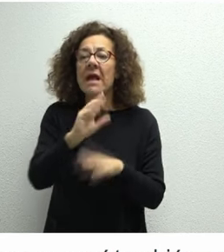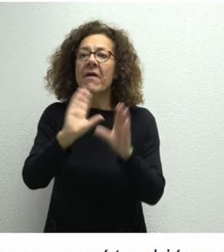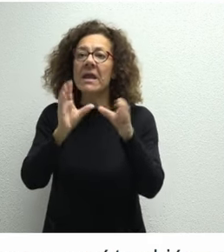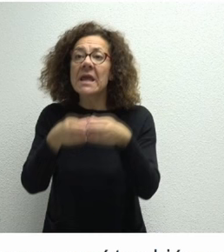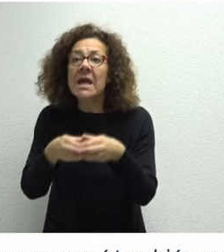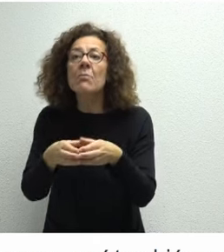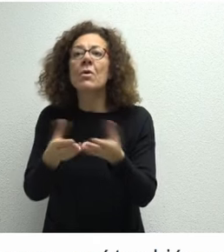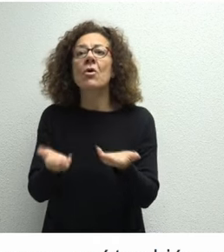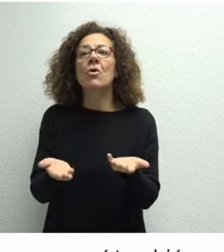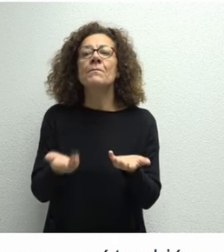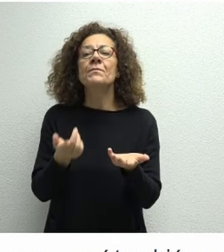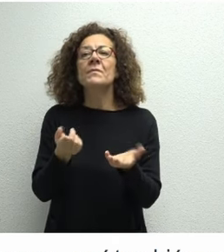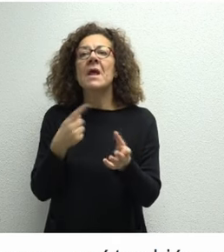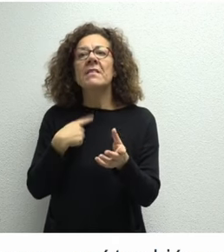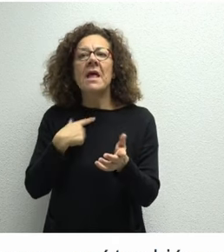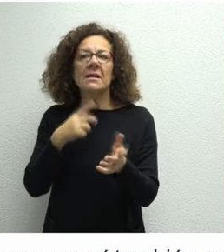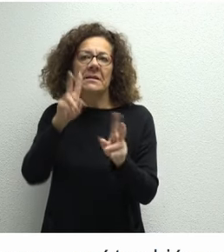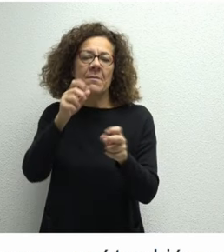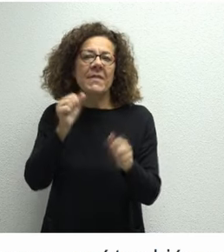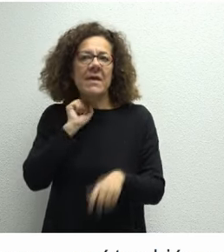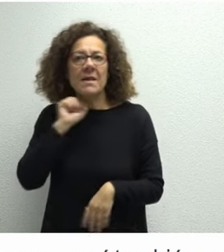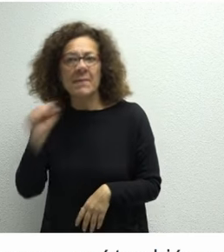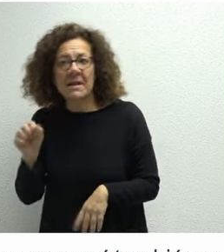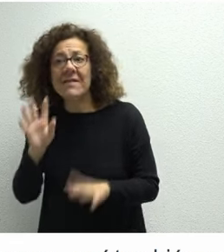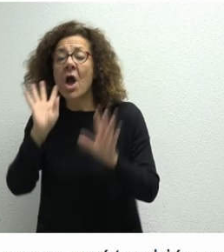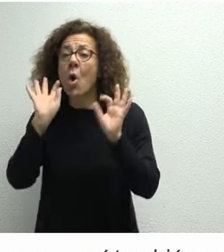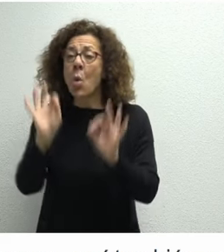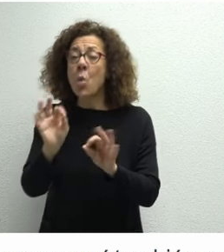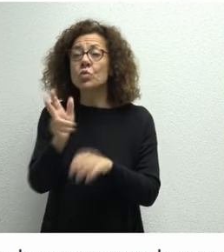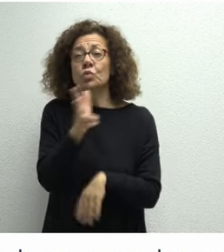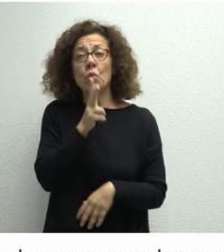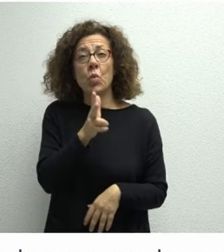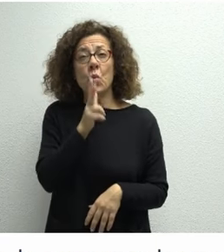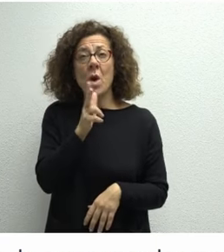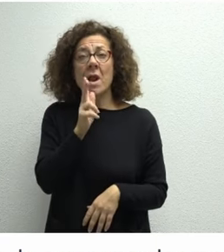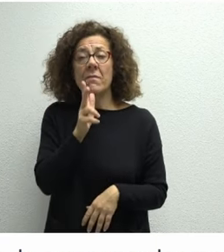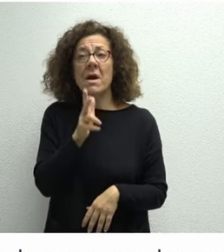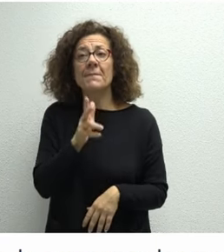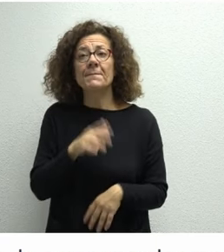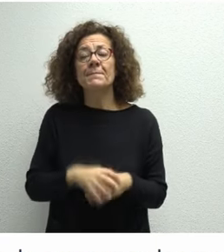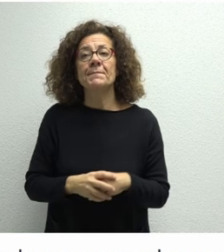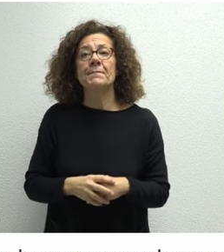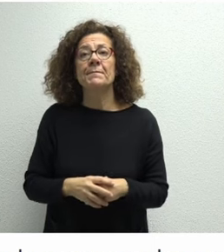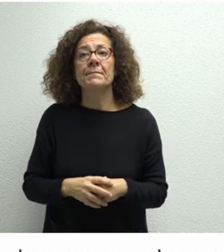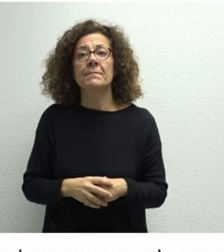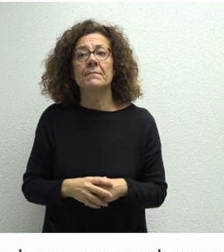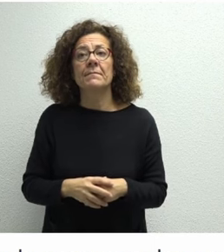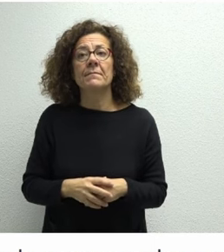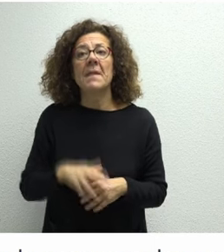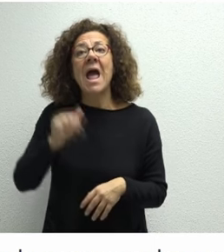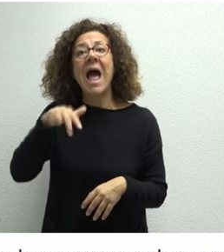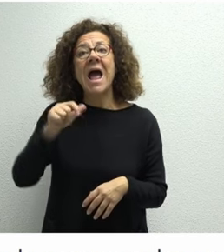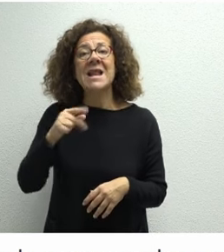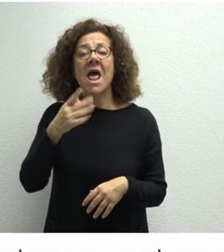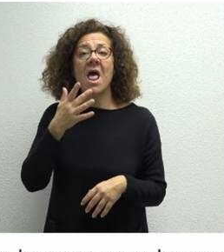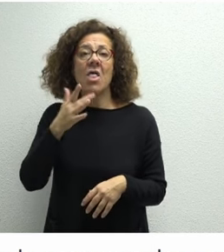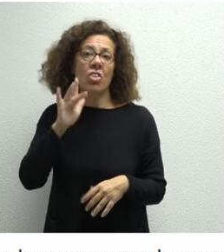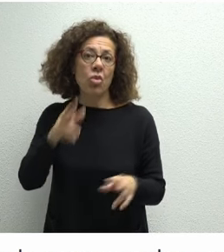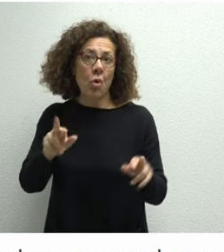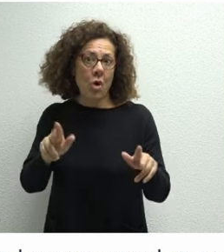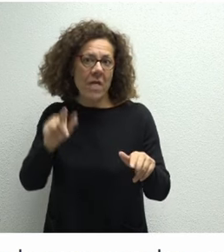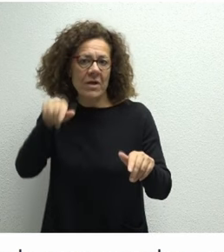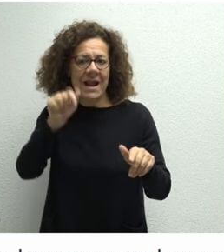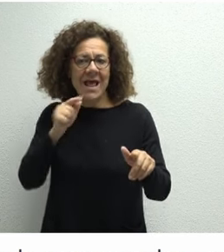e la parte de dependencia en este caso justo en huelva pues era no eh Ana dorado era la secretaria y la gestora de